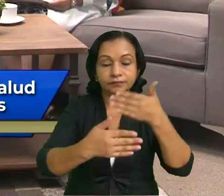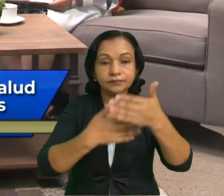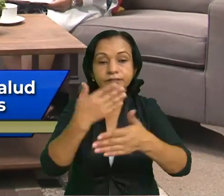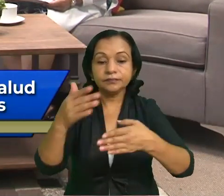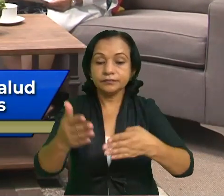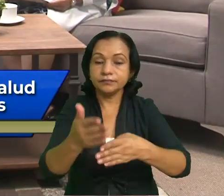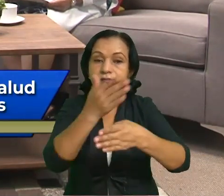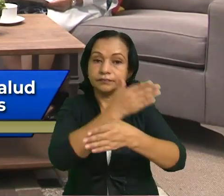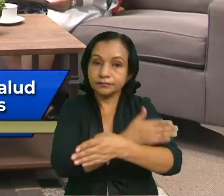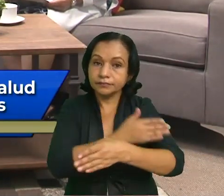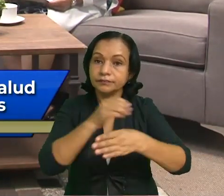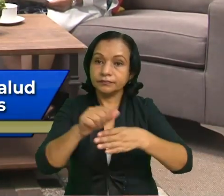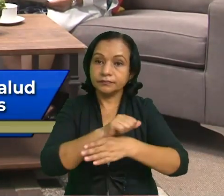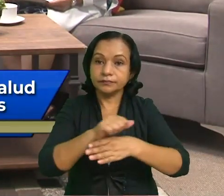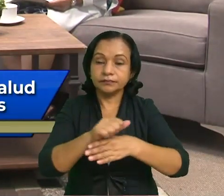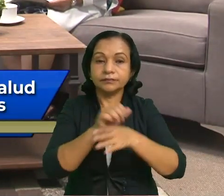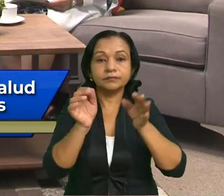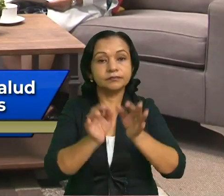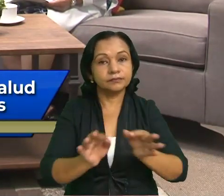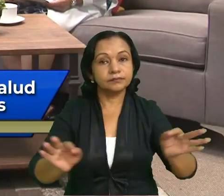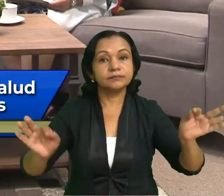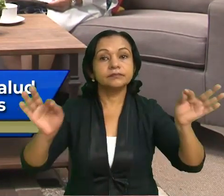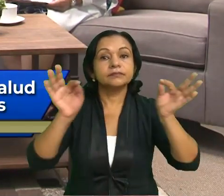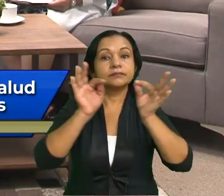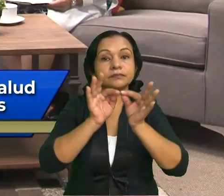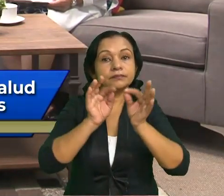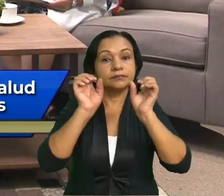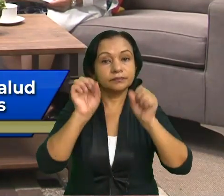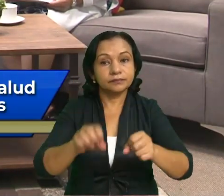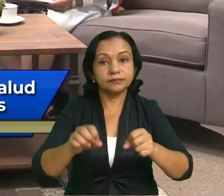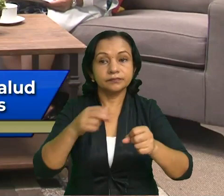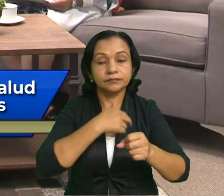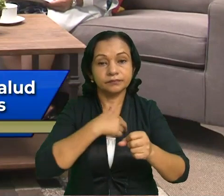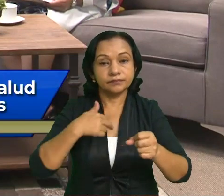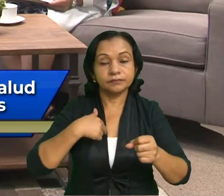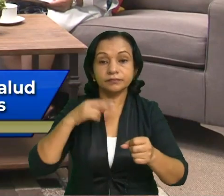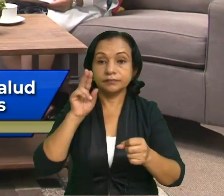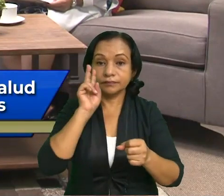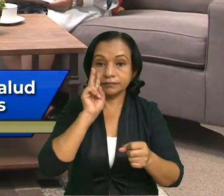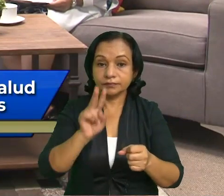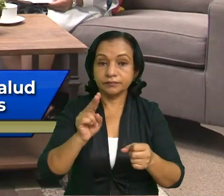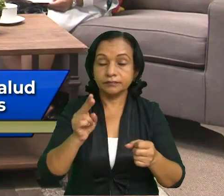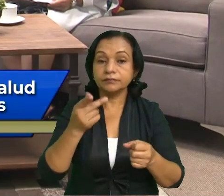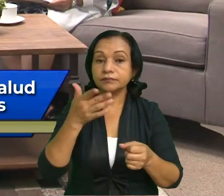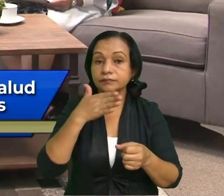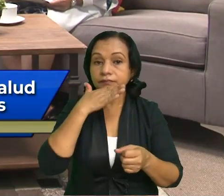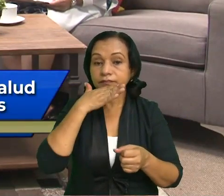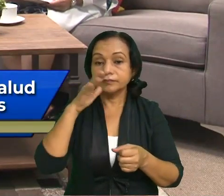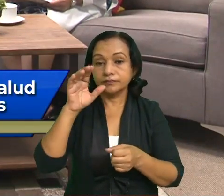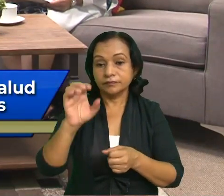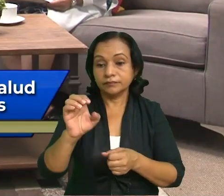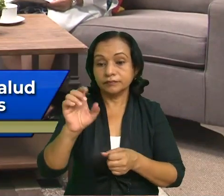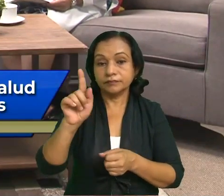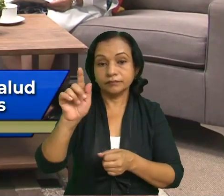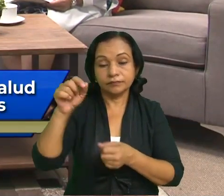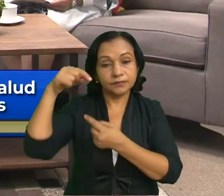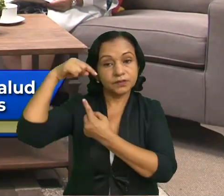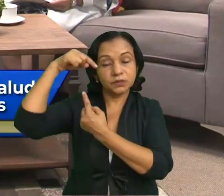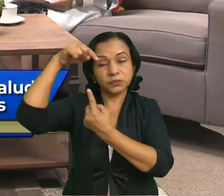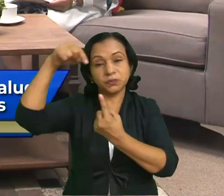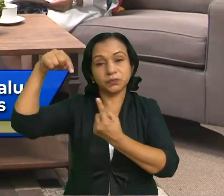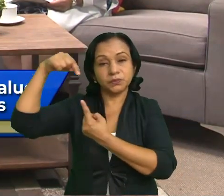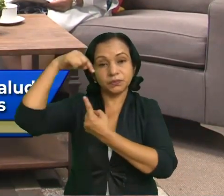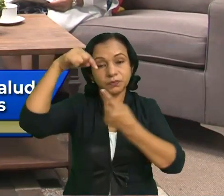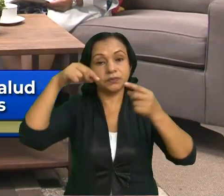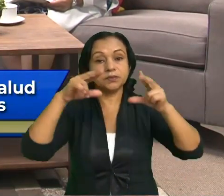preparación fue básico para poder enfrentar la situación que el este huracán eta produjo a nivel